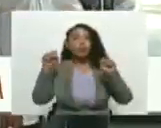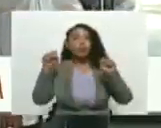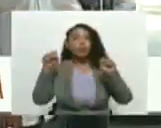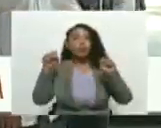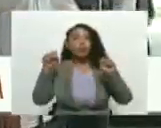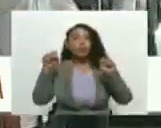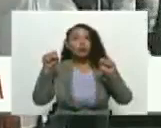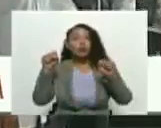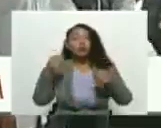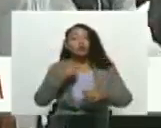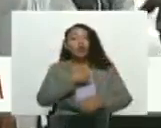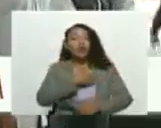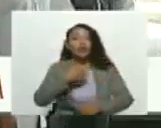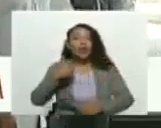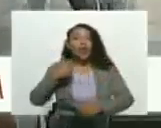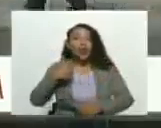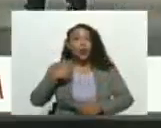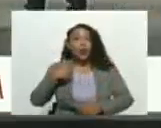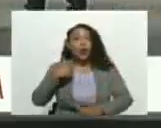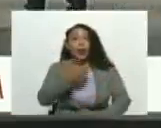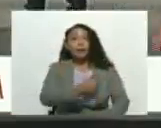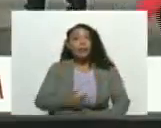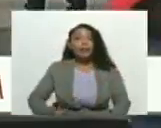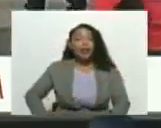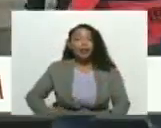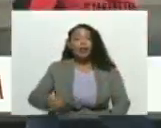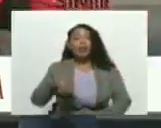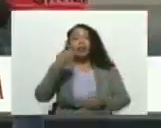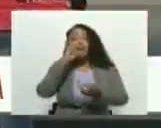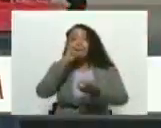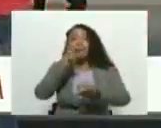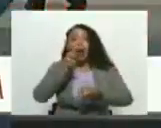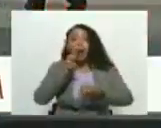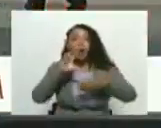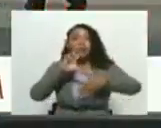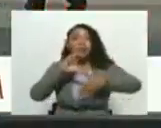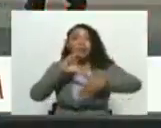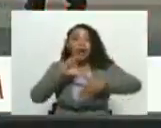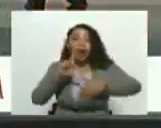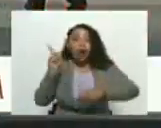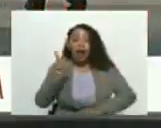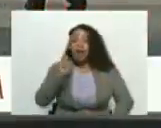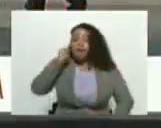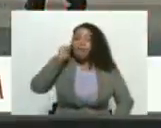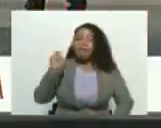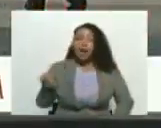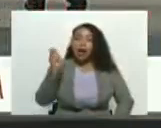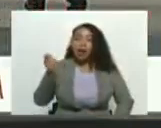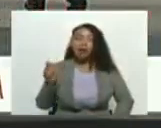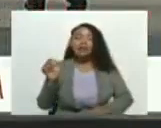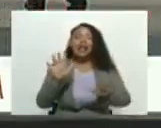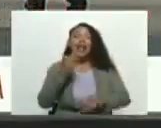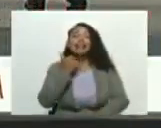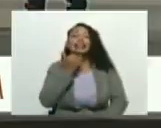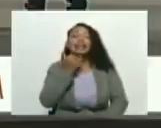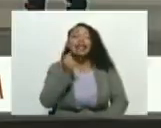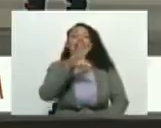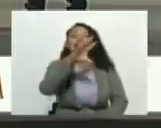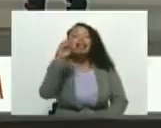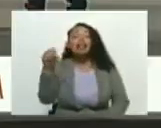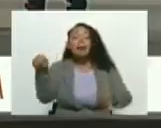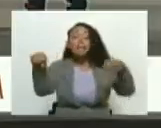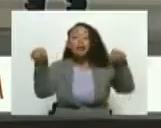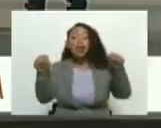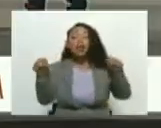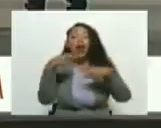Yo quisiera que el presidente del Banco Bicentenario, quien es el que ha financiado ya casi 500 motos a